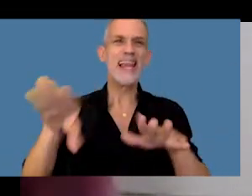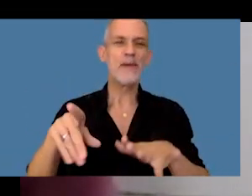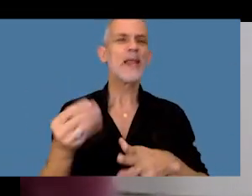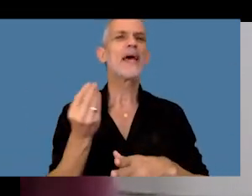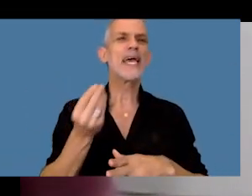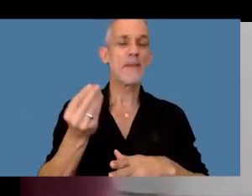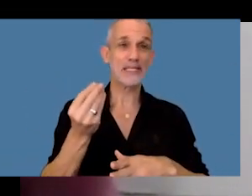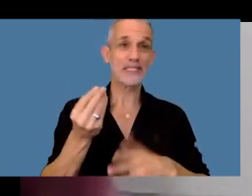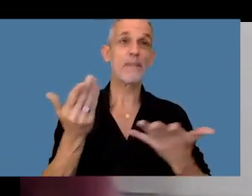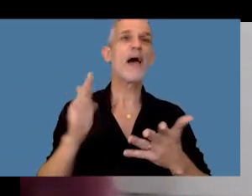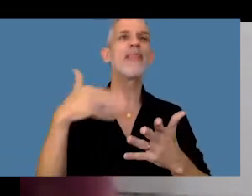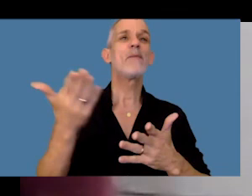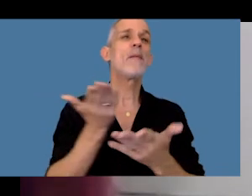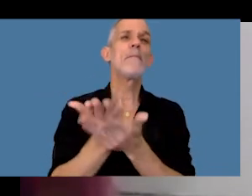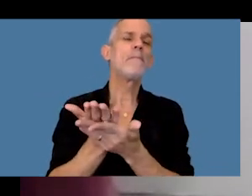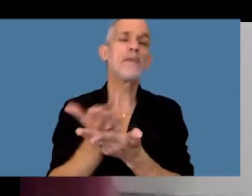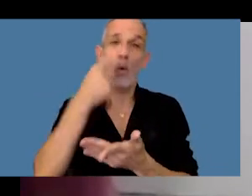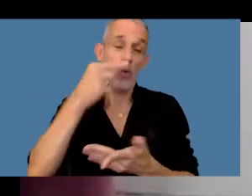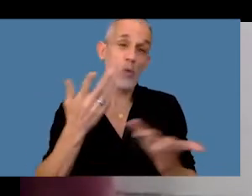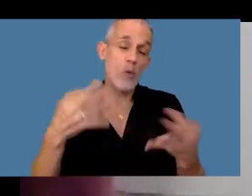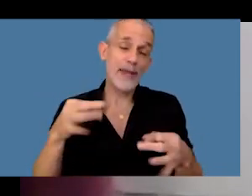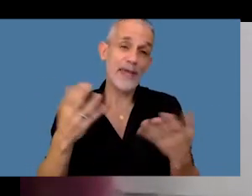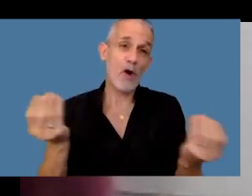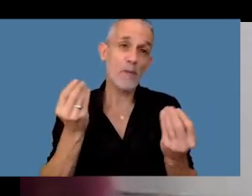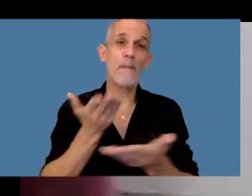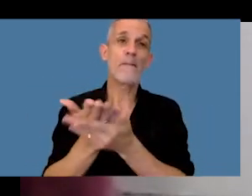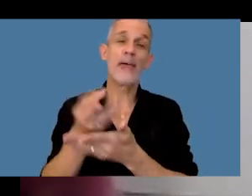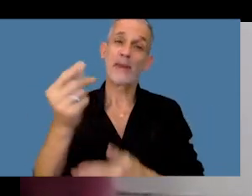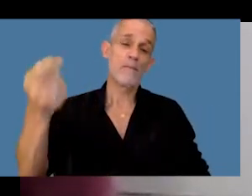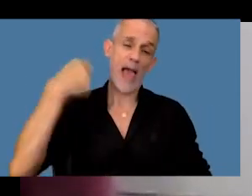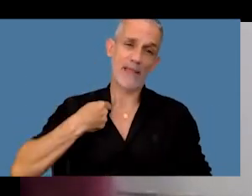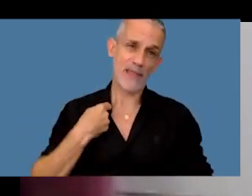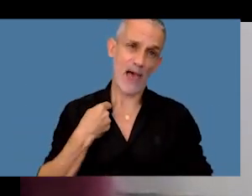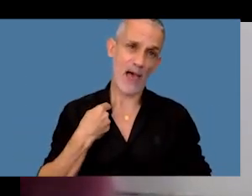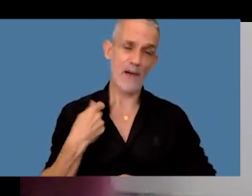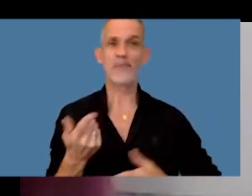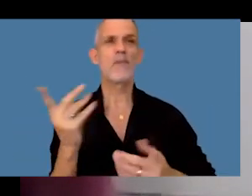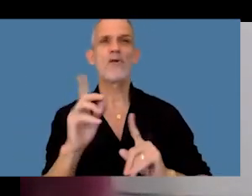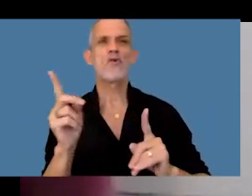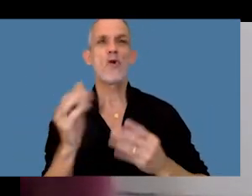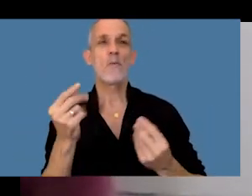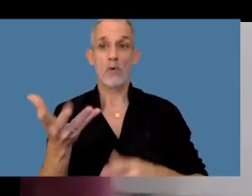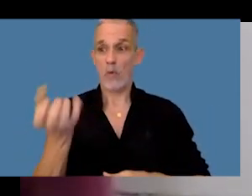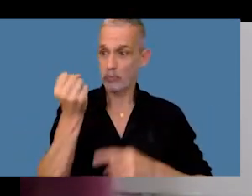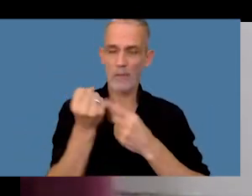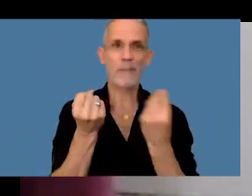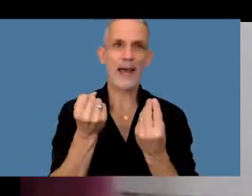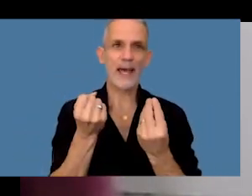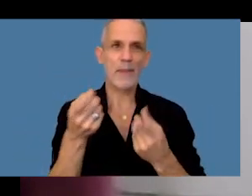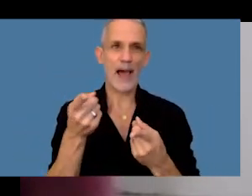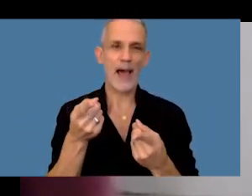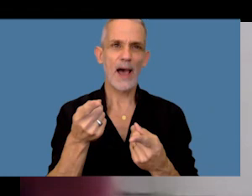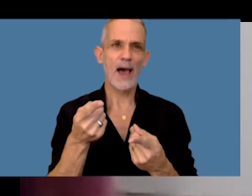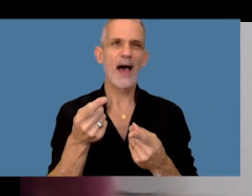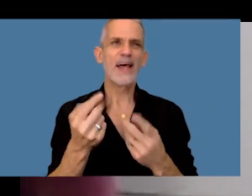poder hacer luego es, digamos, pedir una devolución, porque ni siquiera lo podés tomar contra las